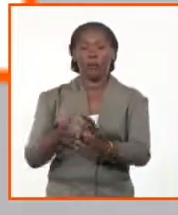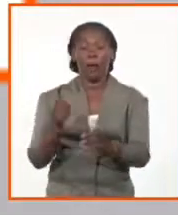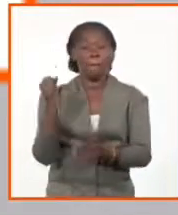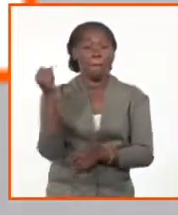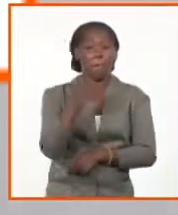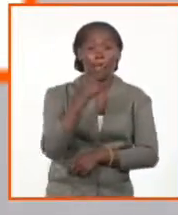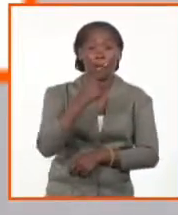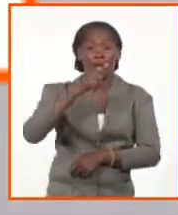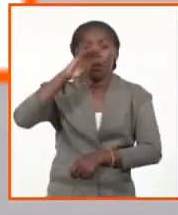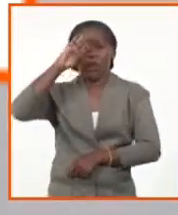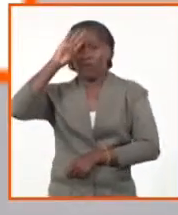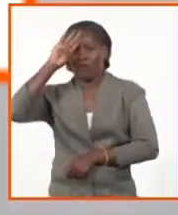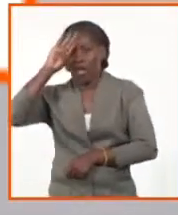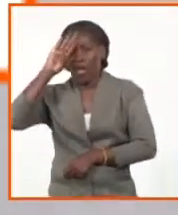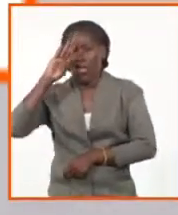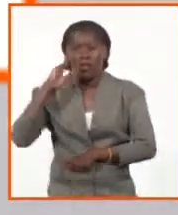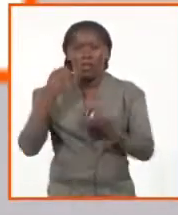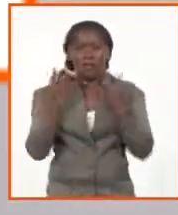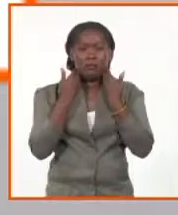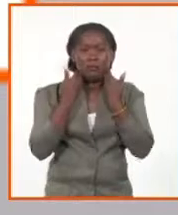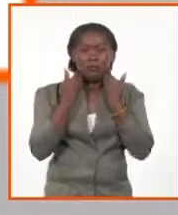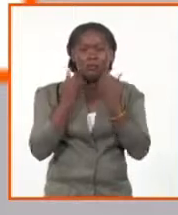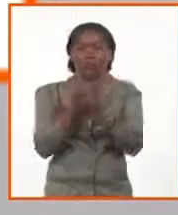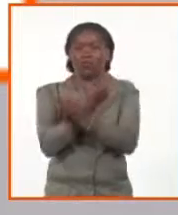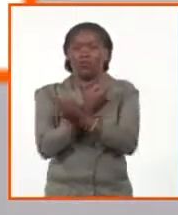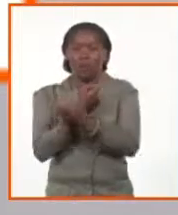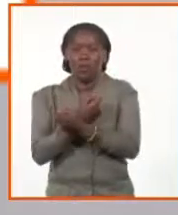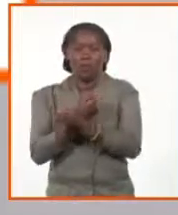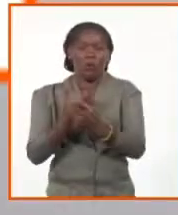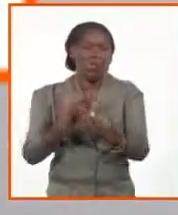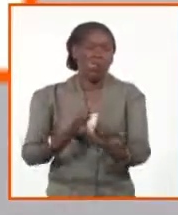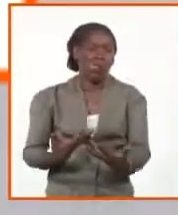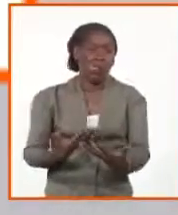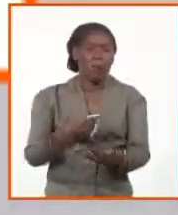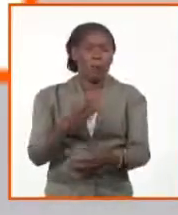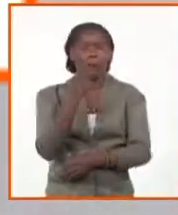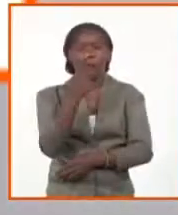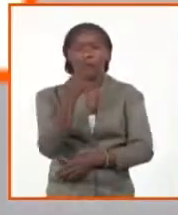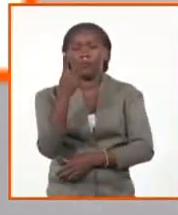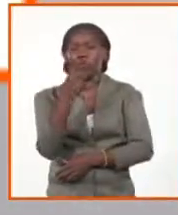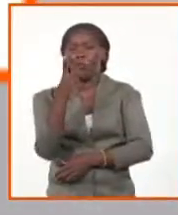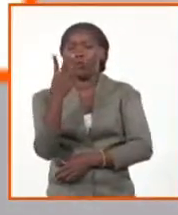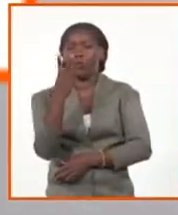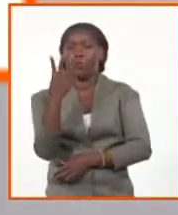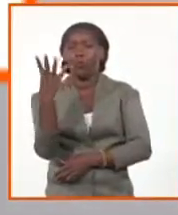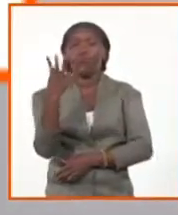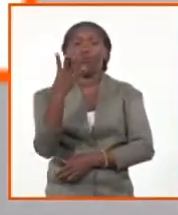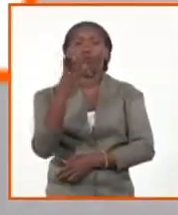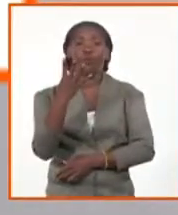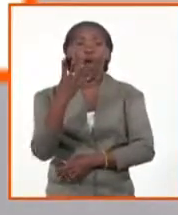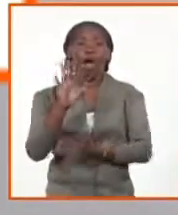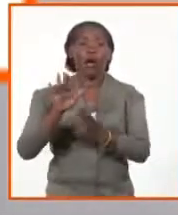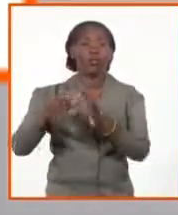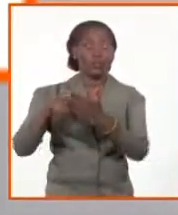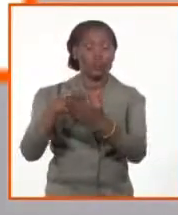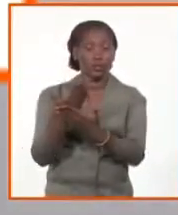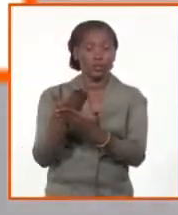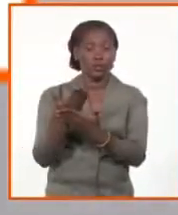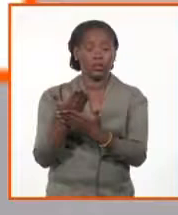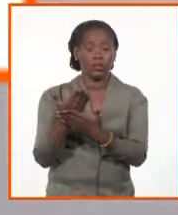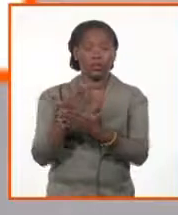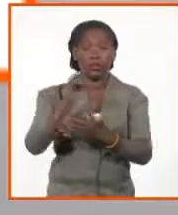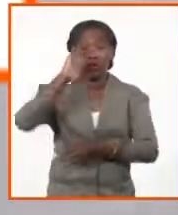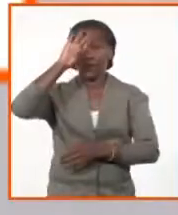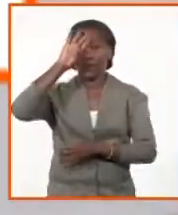período febril no digo otra vez puede ser cuatro puede ser dos pero fíjese por favor a la caída de la fiebre